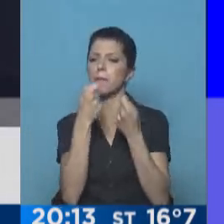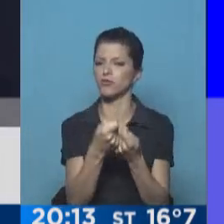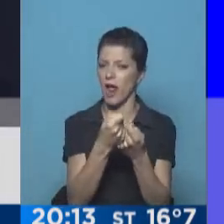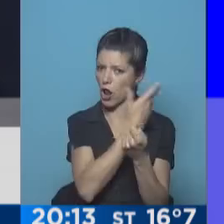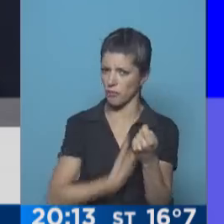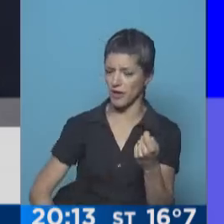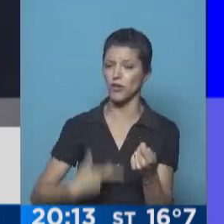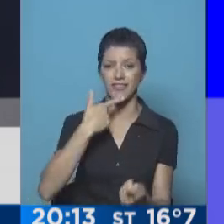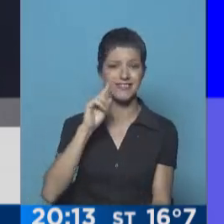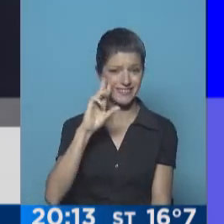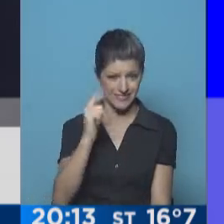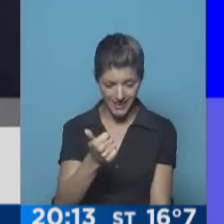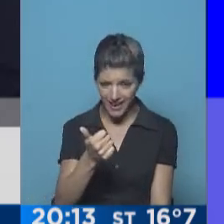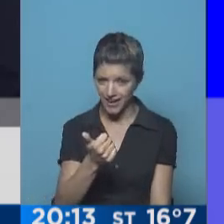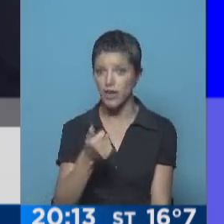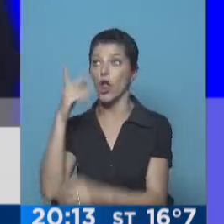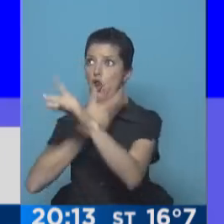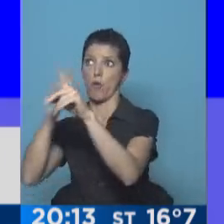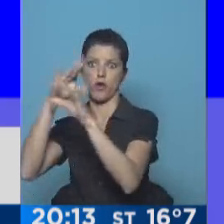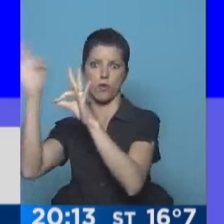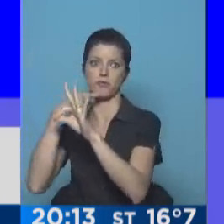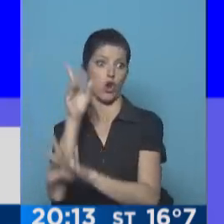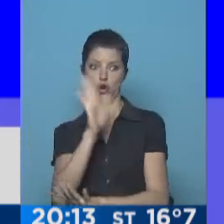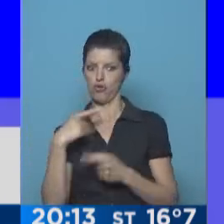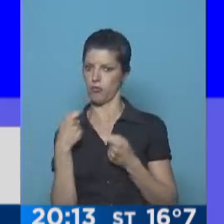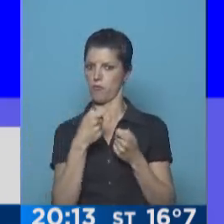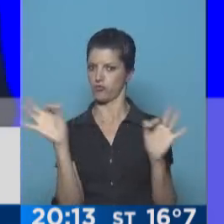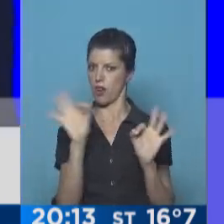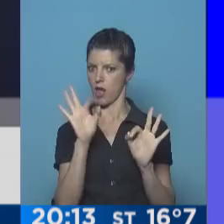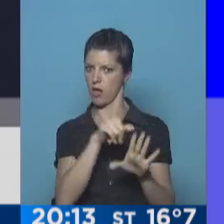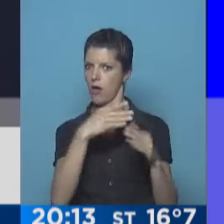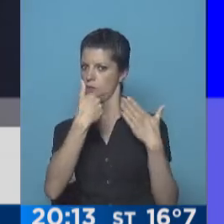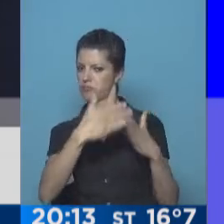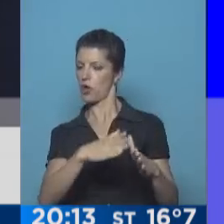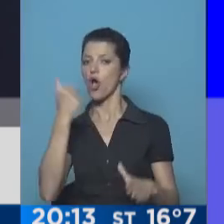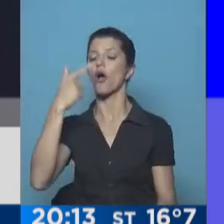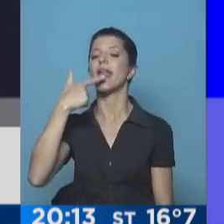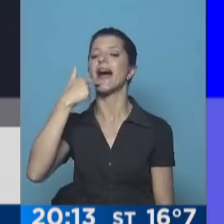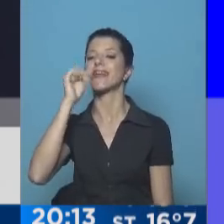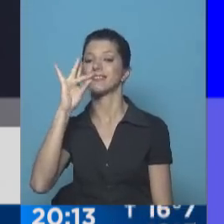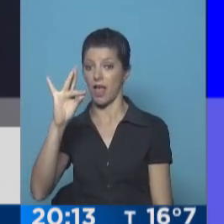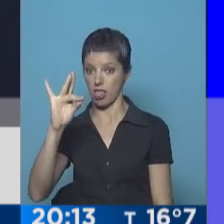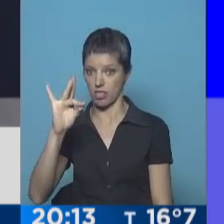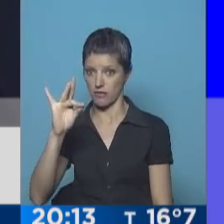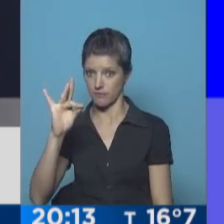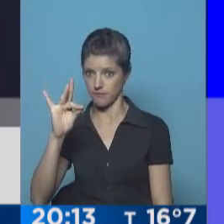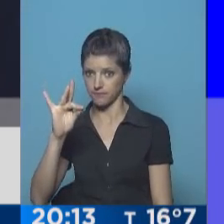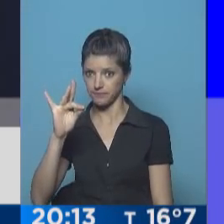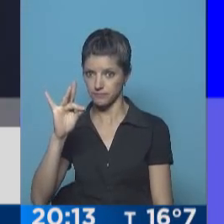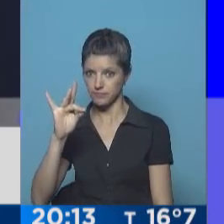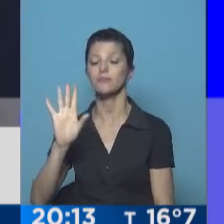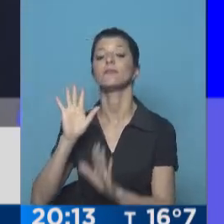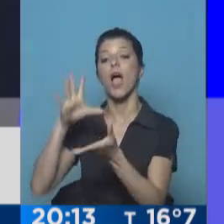sirio. La inmensa mayoría de los gobiernos en Europa dicen no queremos nada con Bashar al-Assad, el presidente de Siria. Desde